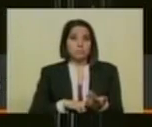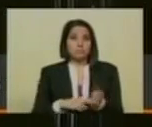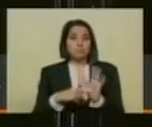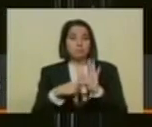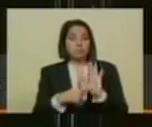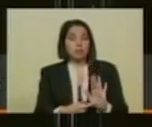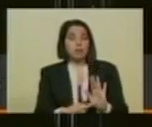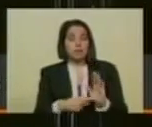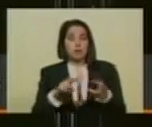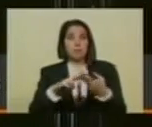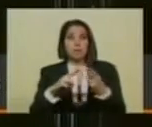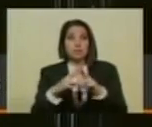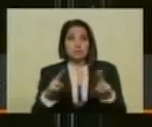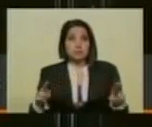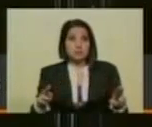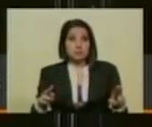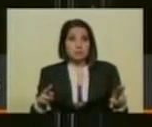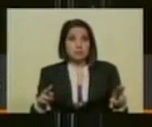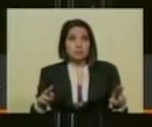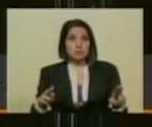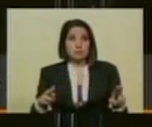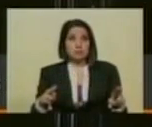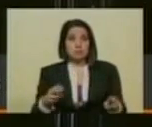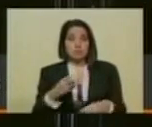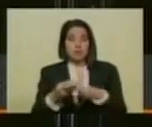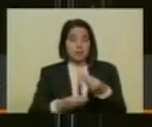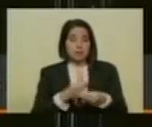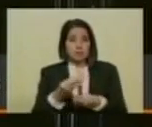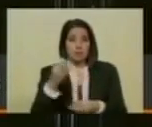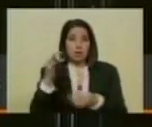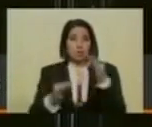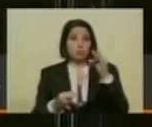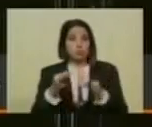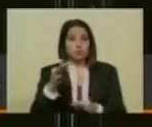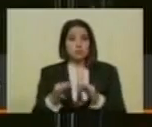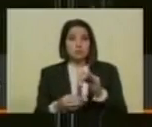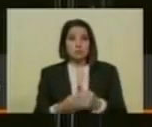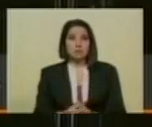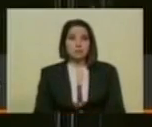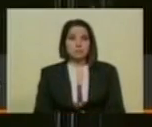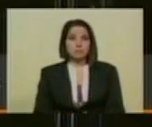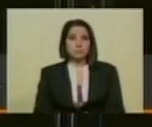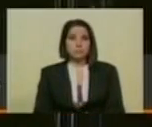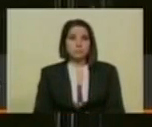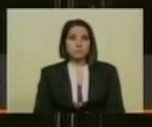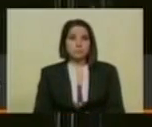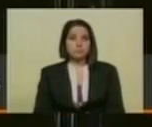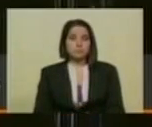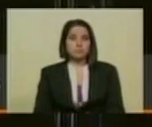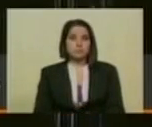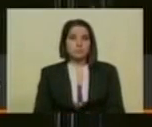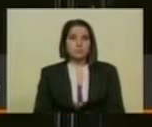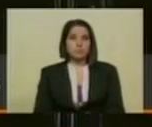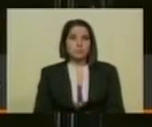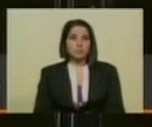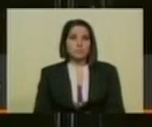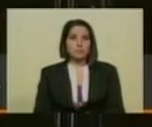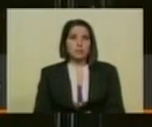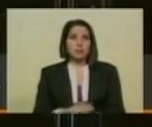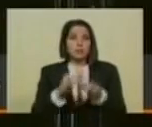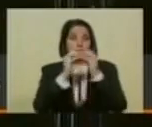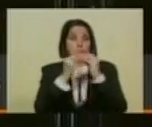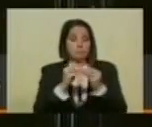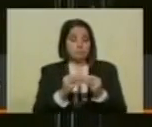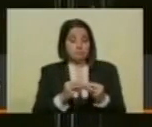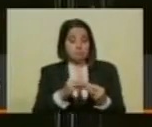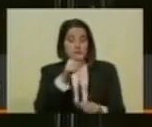paz, para que se haga justicia, justicia, y para reparar a las víctimas que